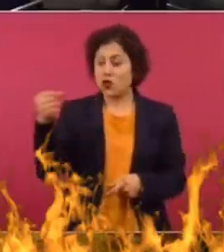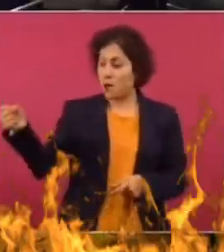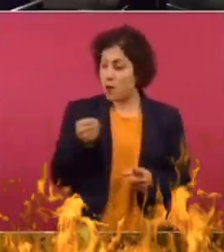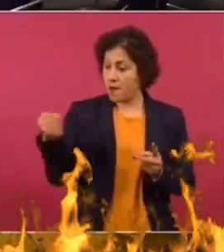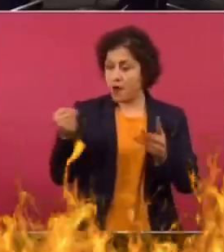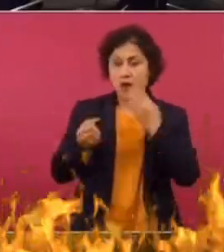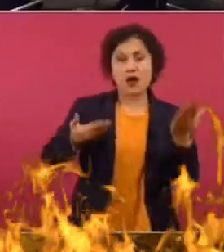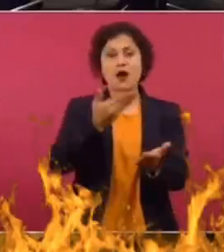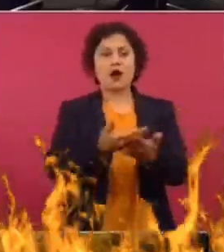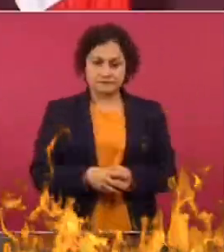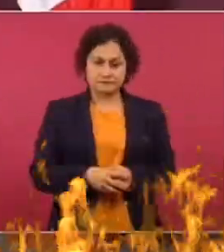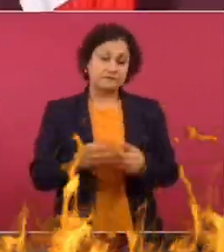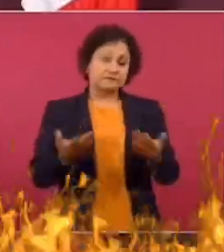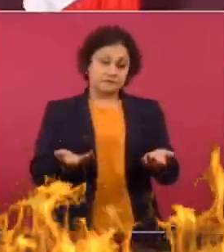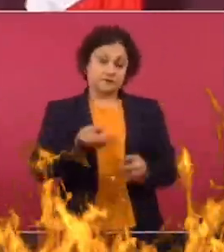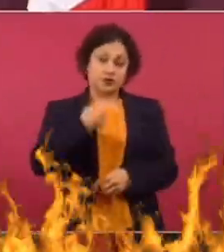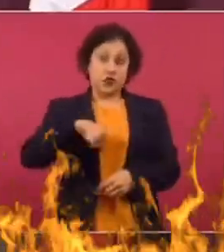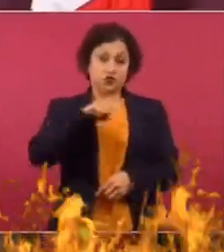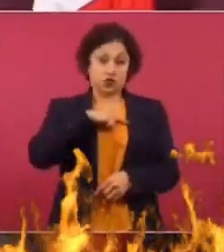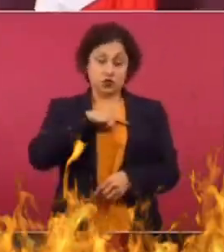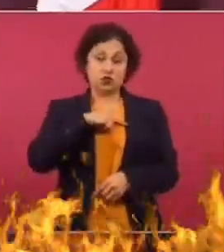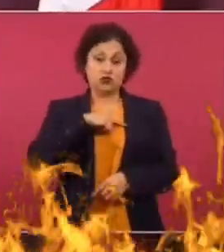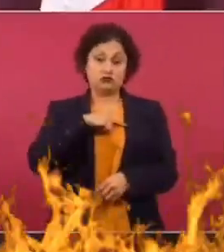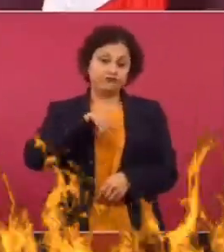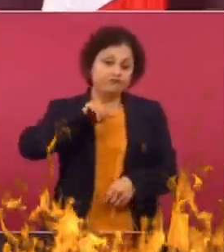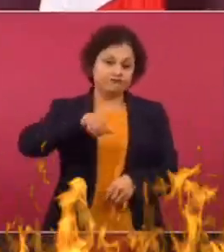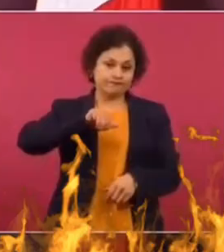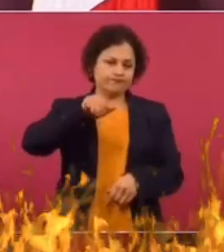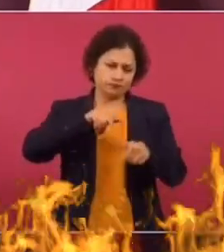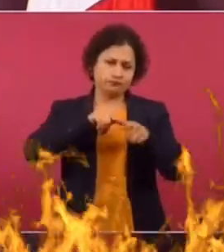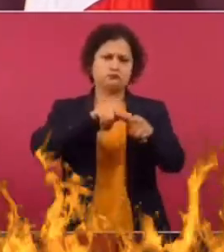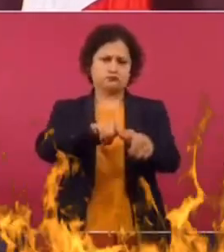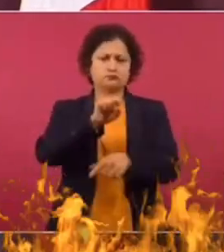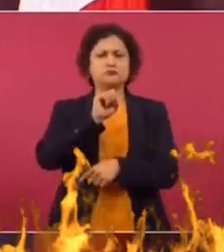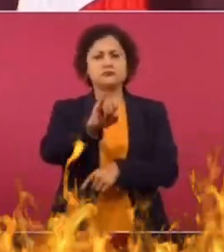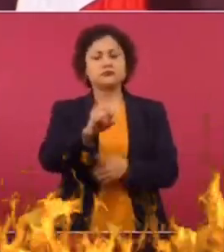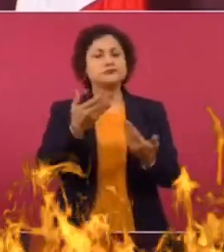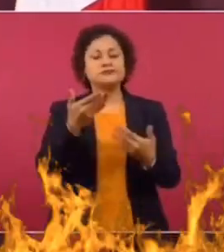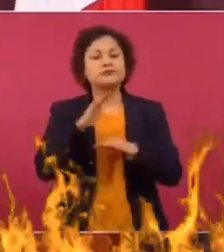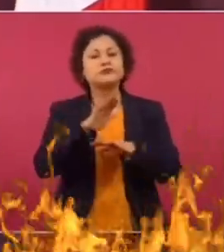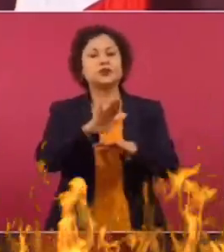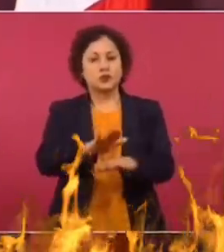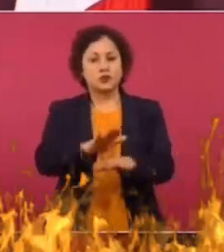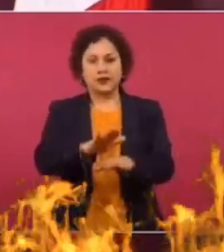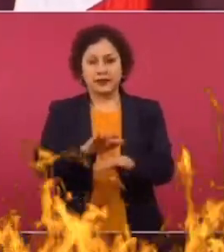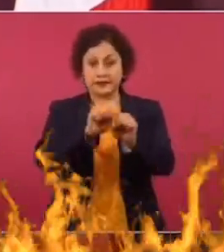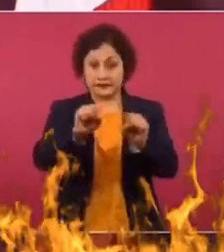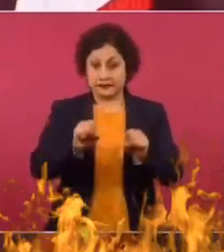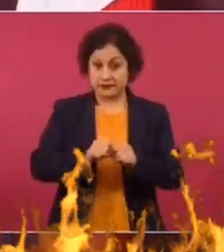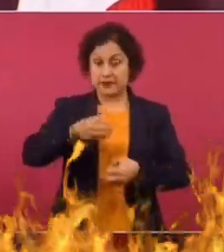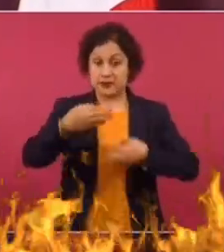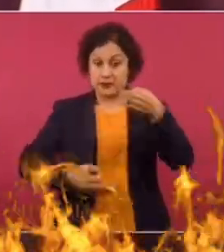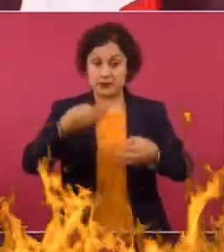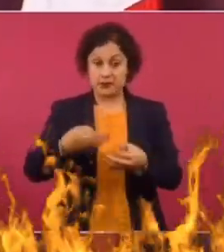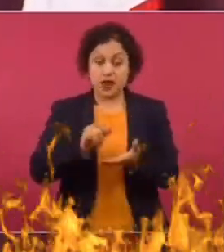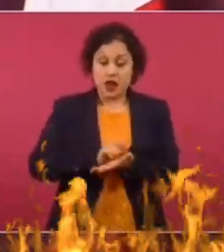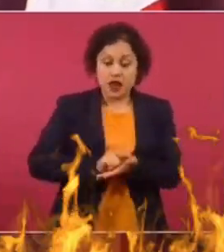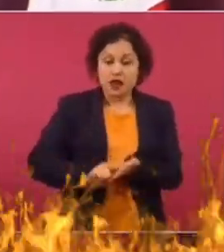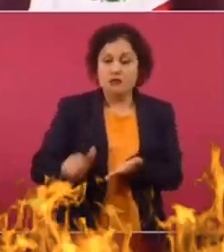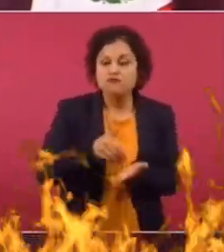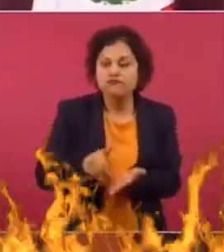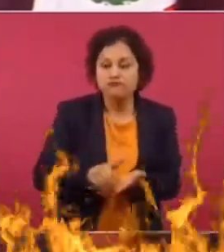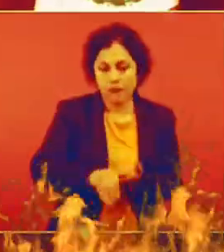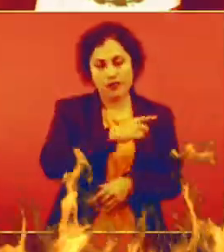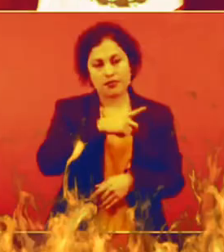con los que propuse. No todos, ¿no? Desde luego. Y nosotros vamos a seguir insistiendo en que debe de limpiarse el Poder Judicial. Y lo que